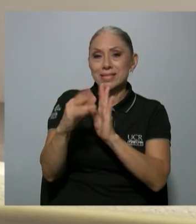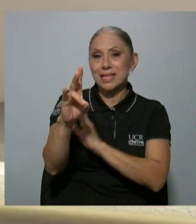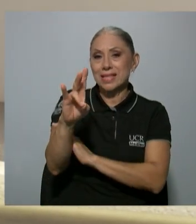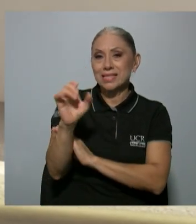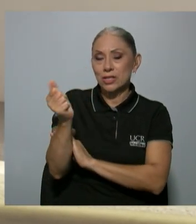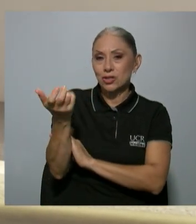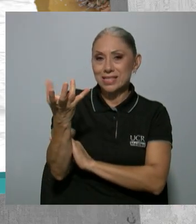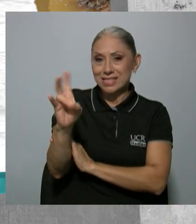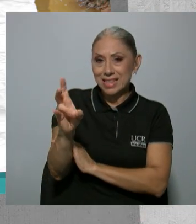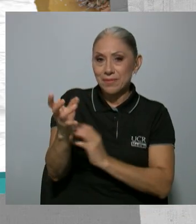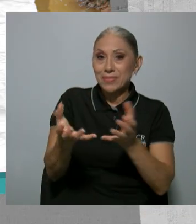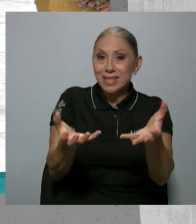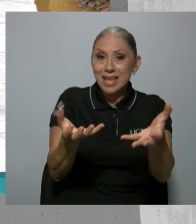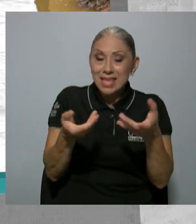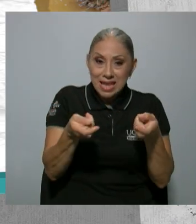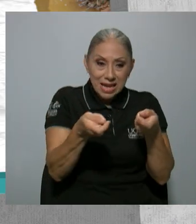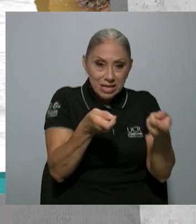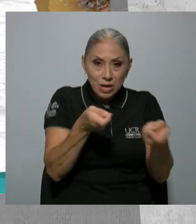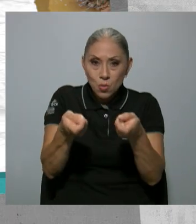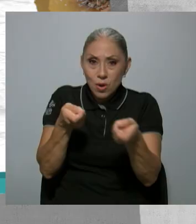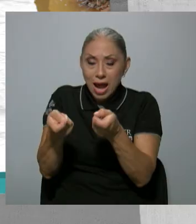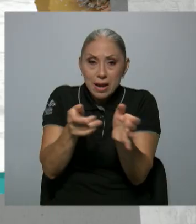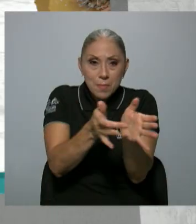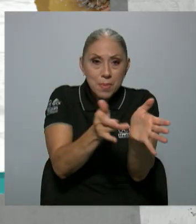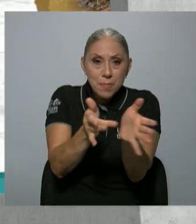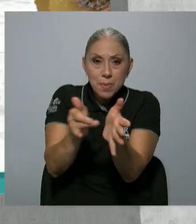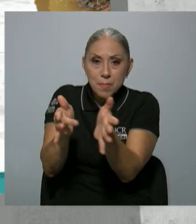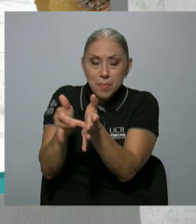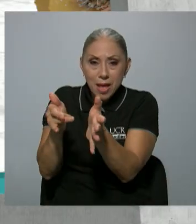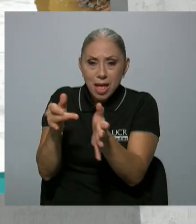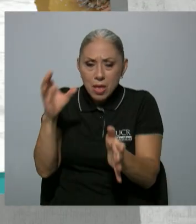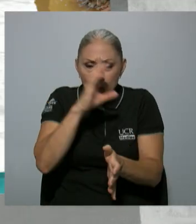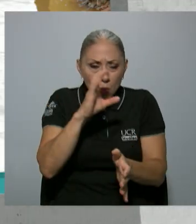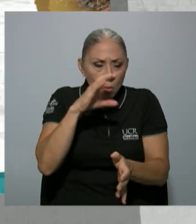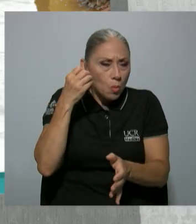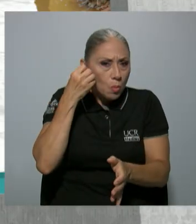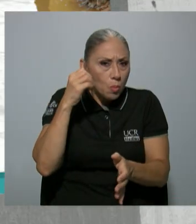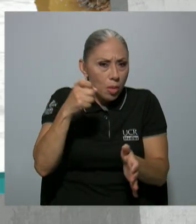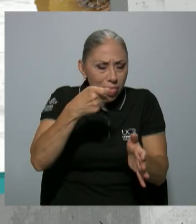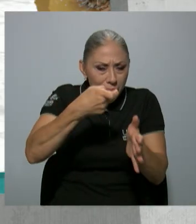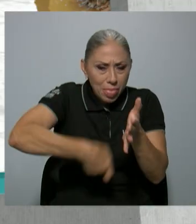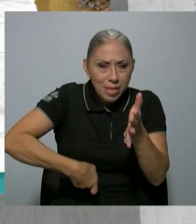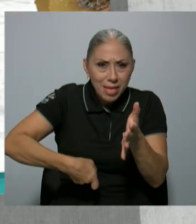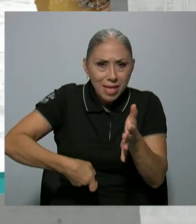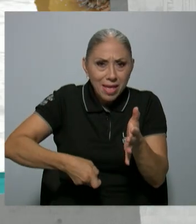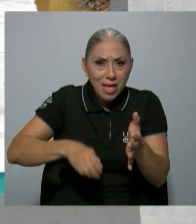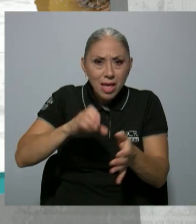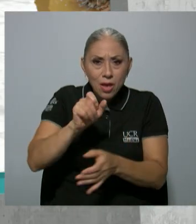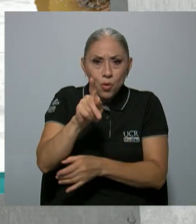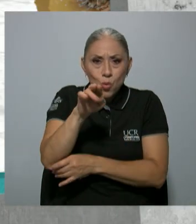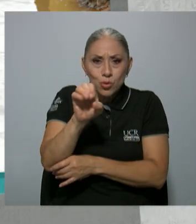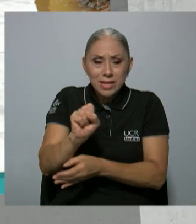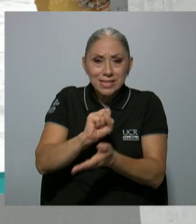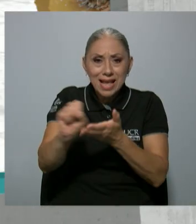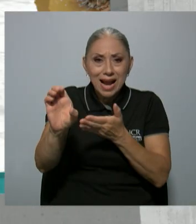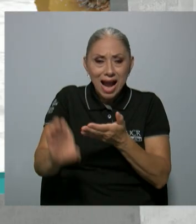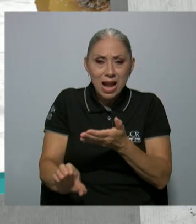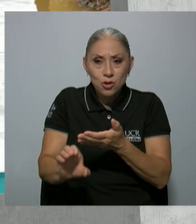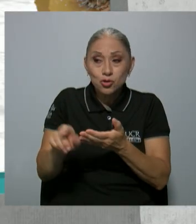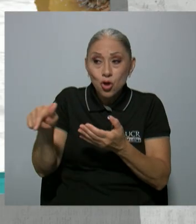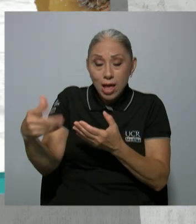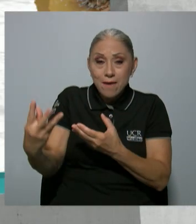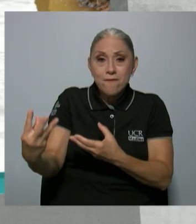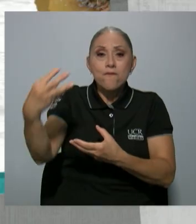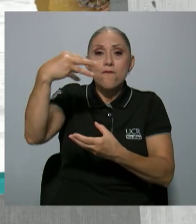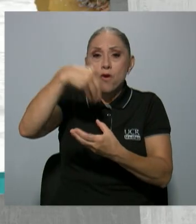24.717 que busca regular la explotación de minería metálica sostenible a cielo abierto en Cutris de San Carlos forma